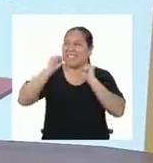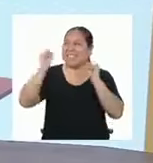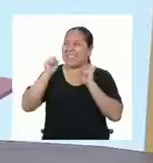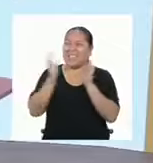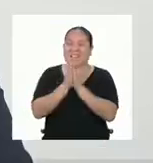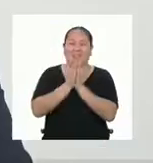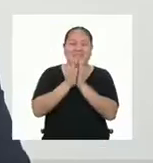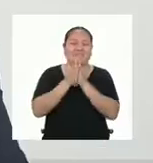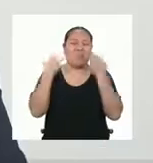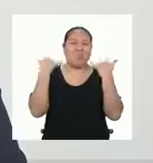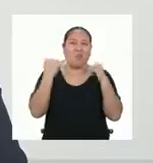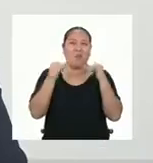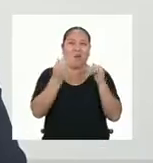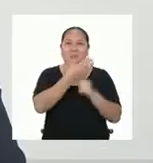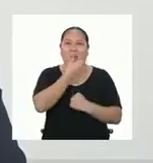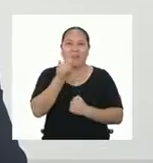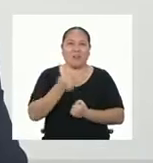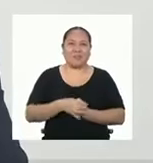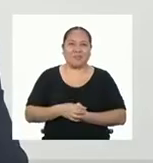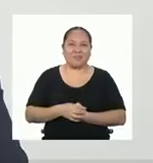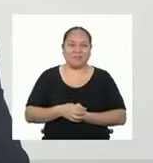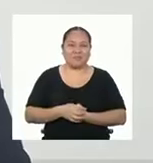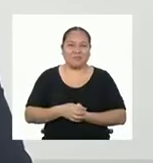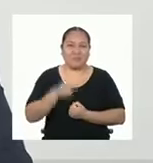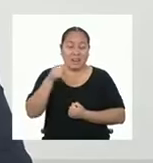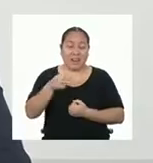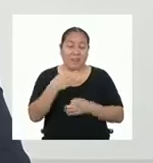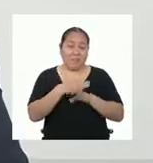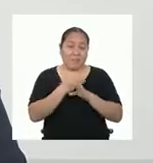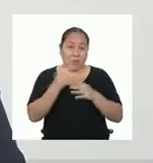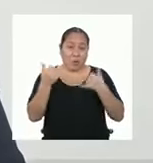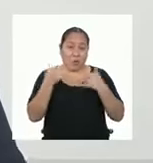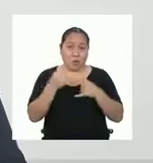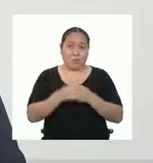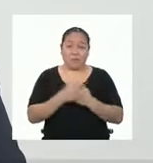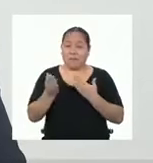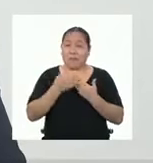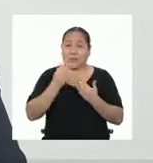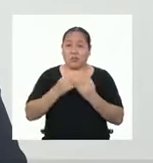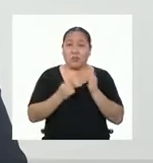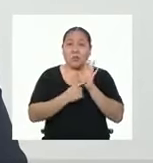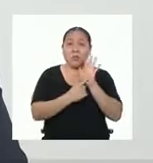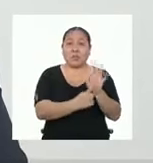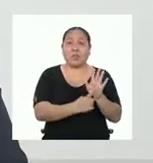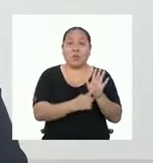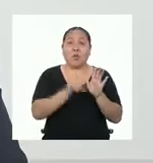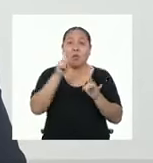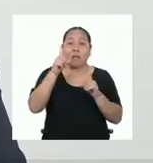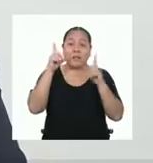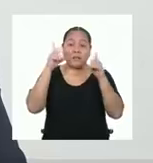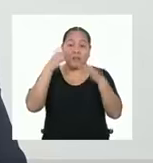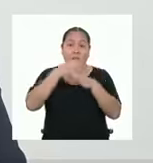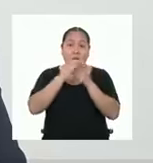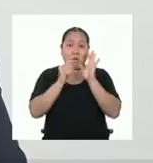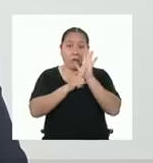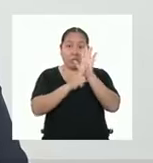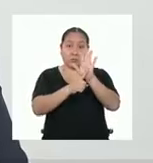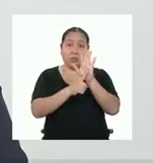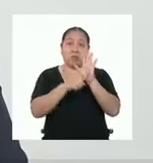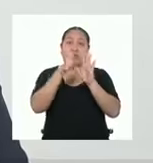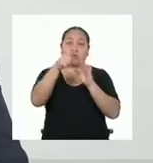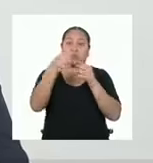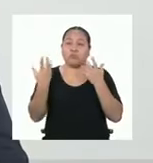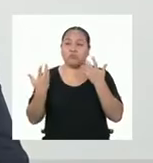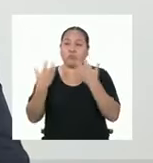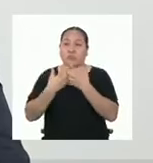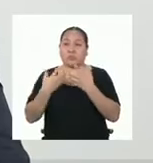¡Con un juego mejor! Ok La dinámica es muy sencilla Yo les voy a mostrar unas figuras Y ustedes tienen que hacer La